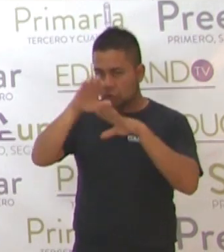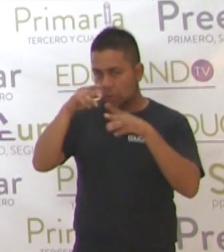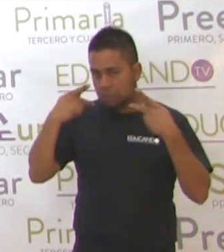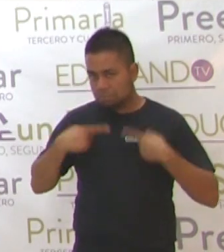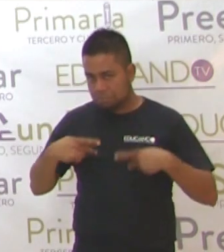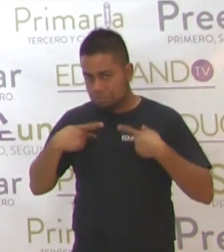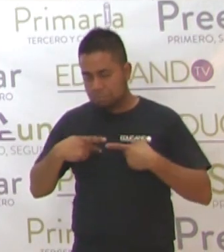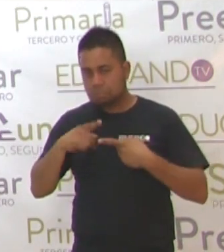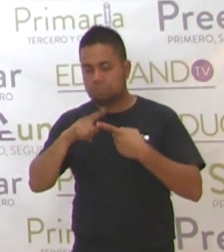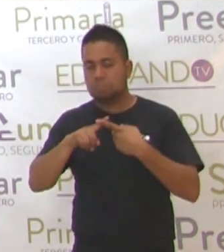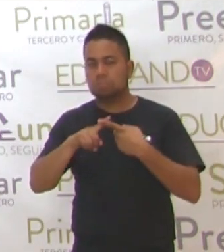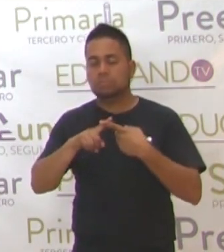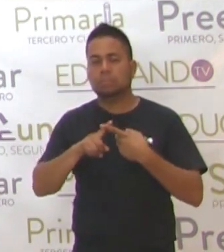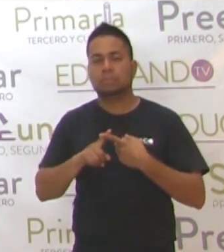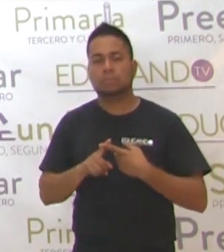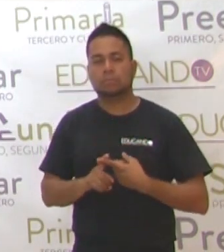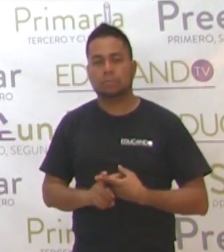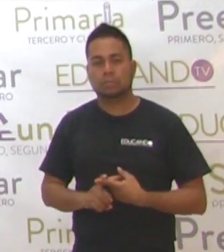bien